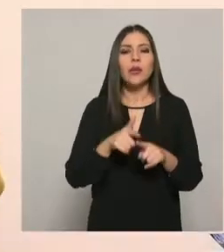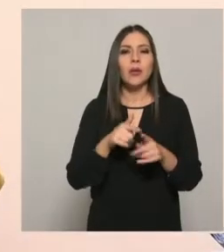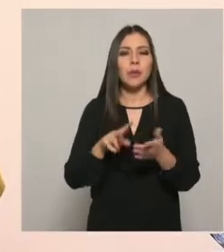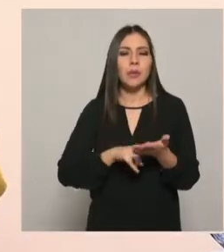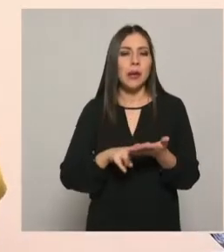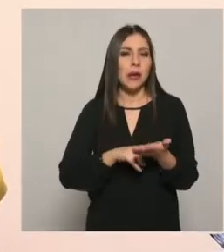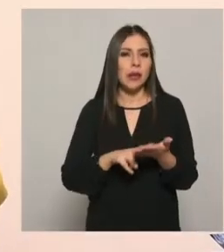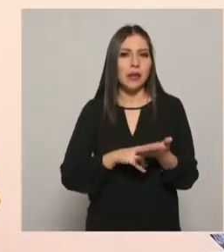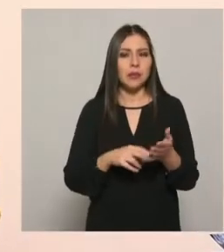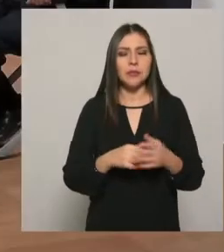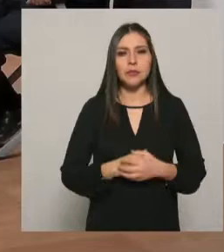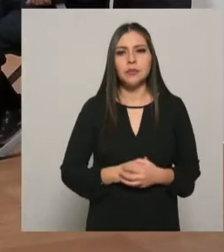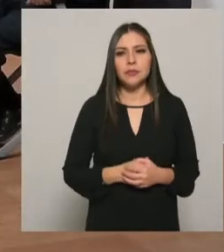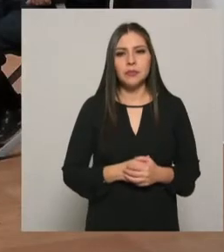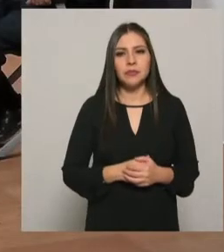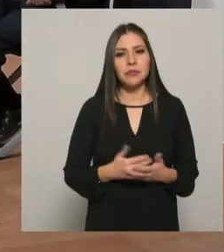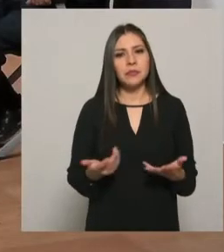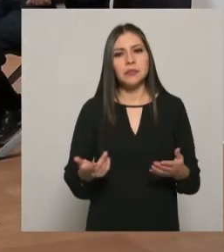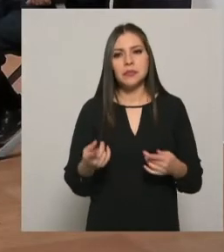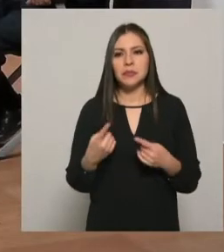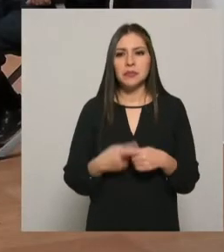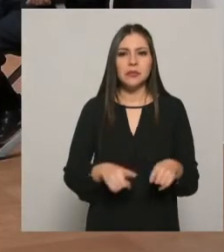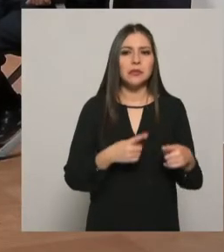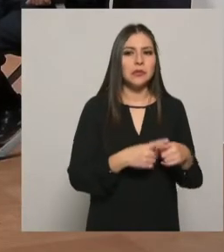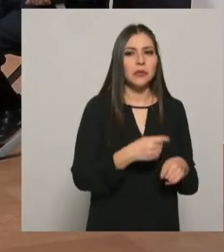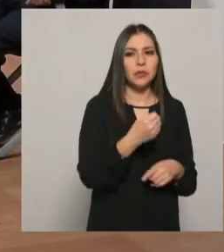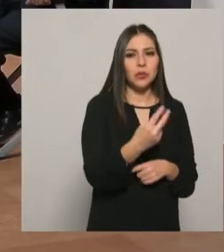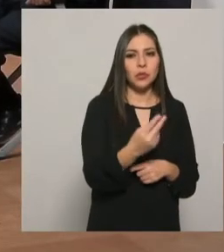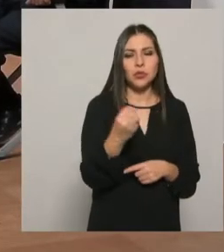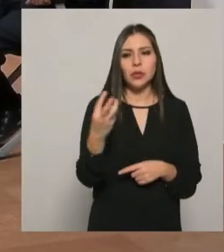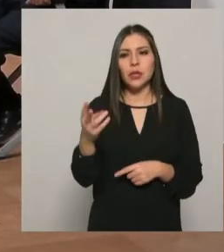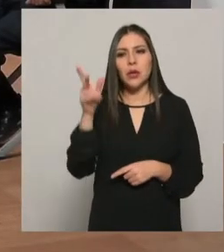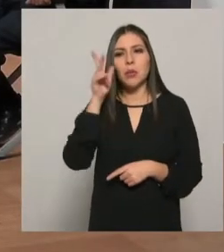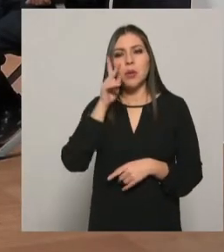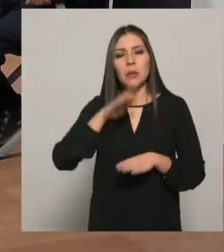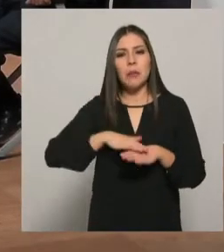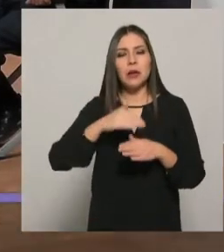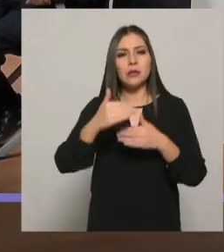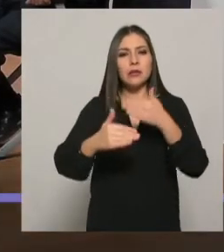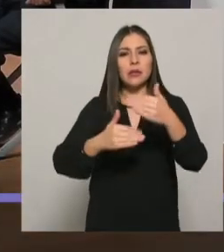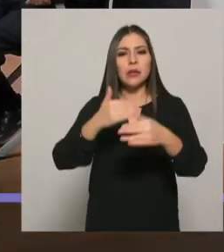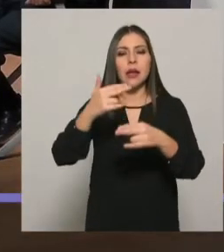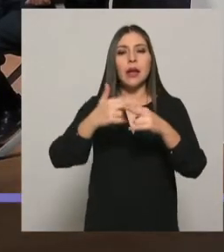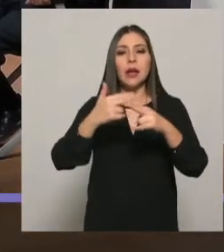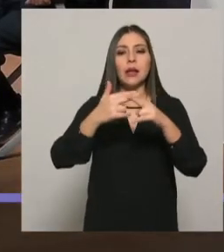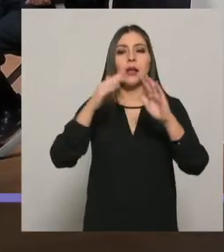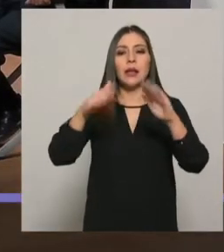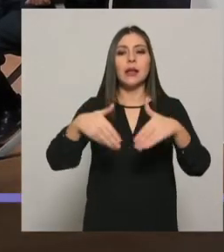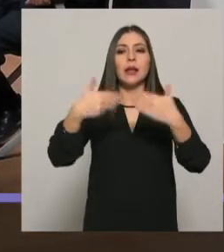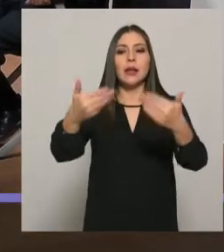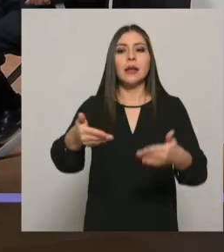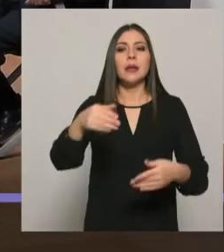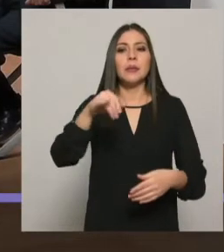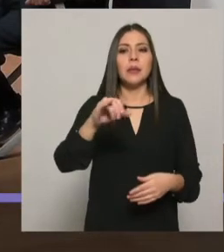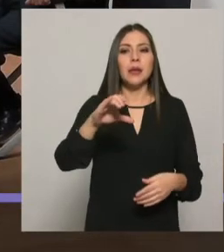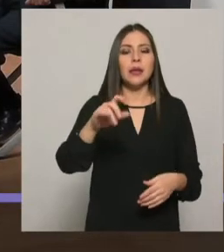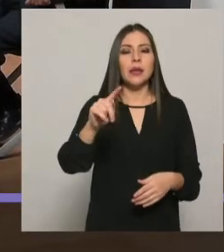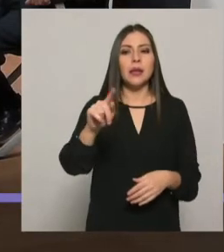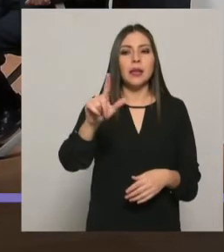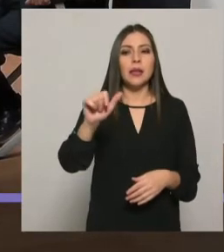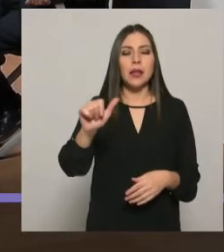Y así, otras 2 o 3 pruebas más hasta llegar al Mictlán. Hasta llegar al Mictlán, claro. Hasta llegar